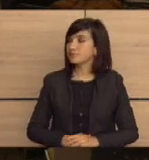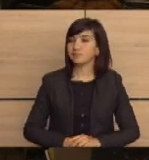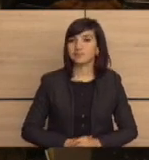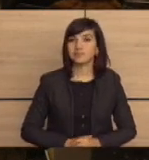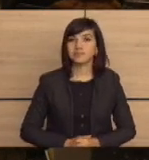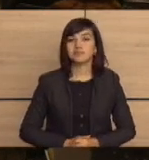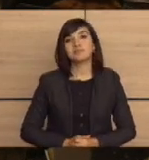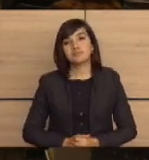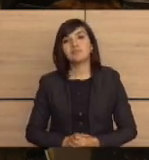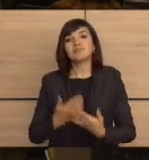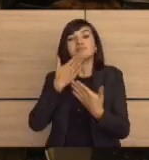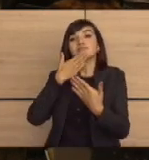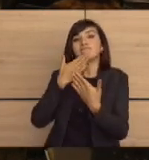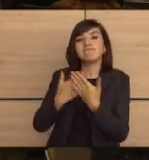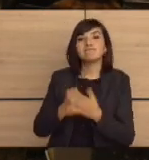Bueno, muchas gracias.